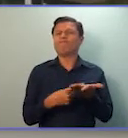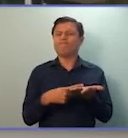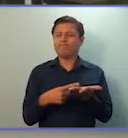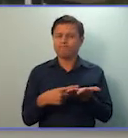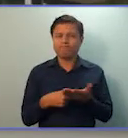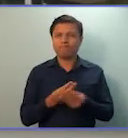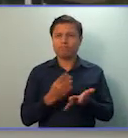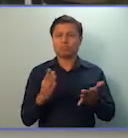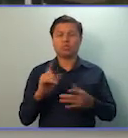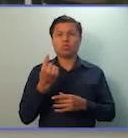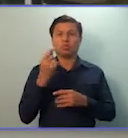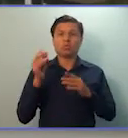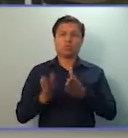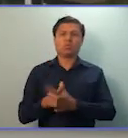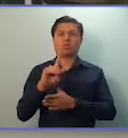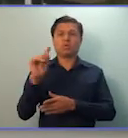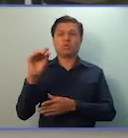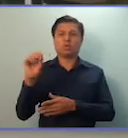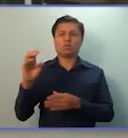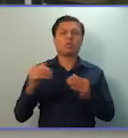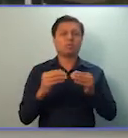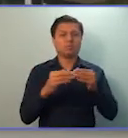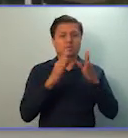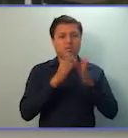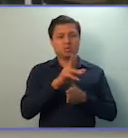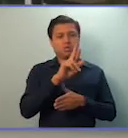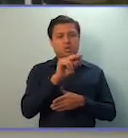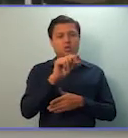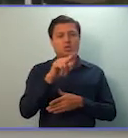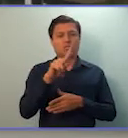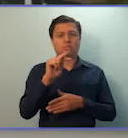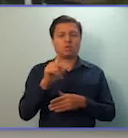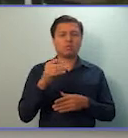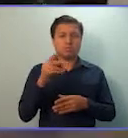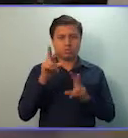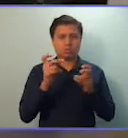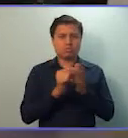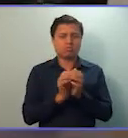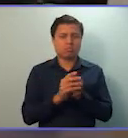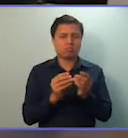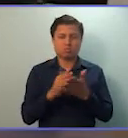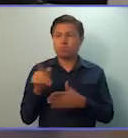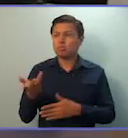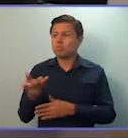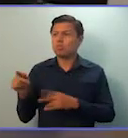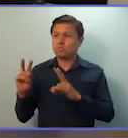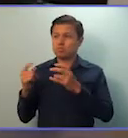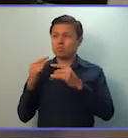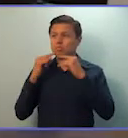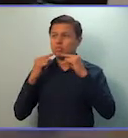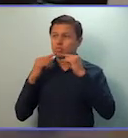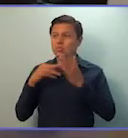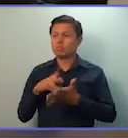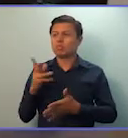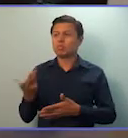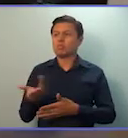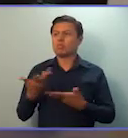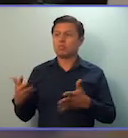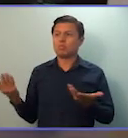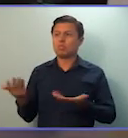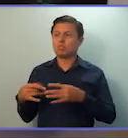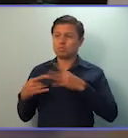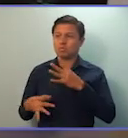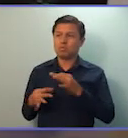supremo electoral sino el registro de las personas naturales resolver ese tema y todo esto forma parte de la democracia de todo lo que se ha legislado